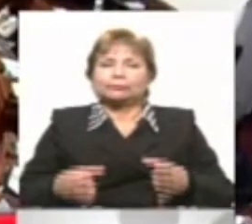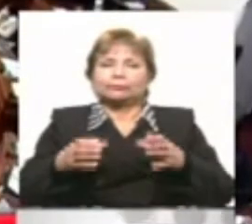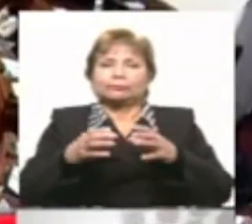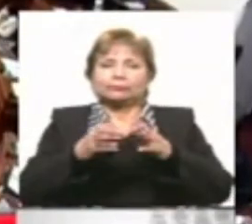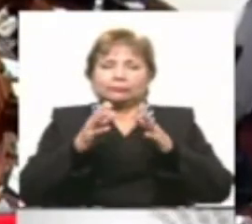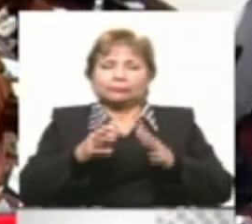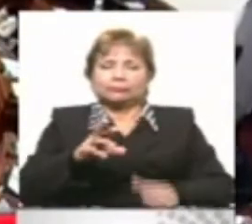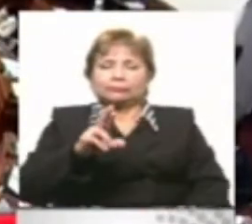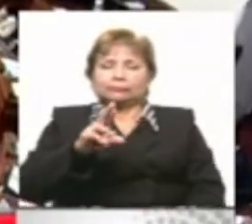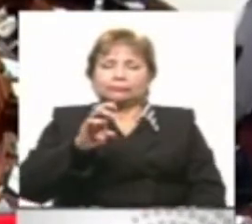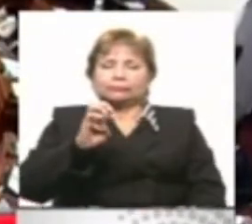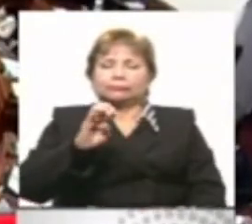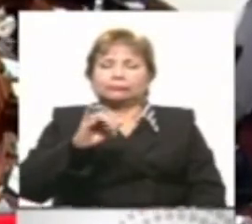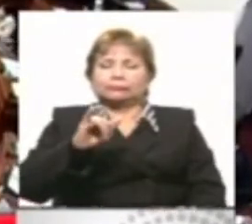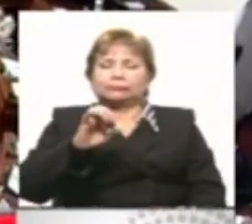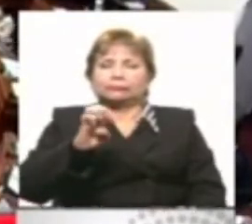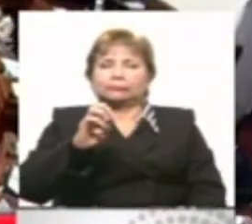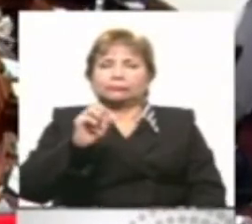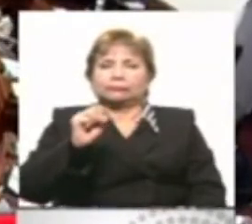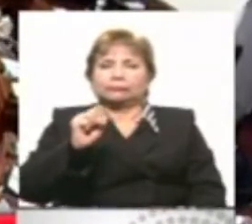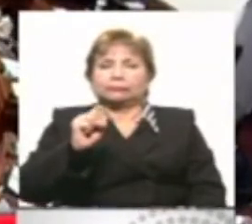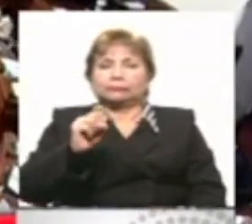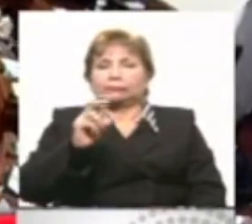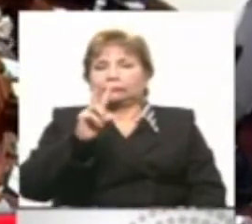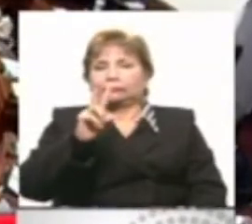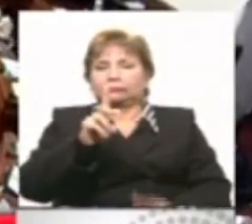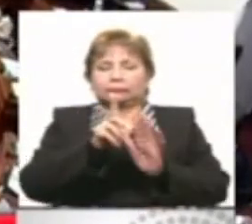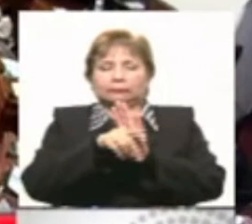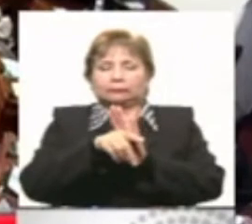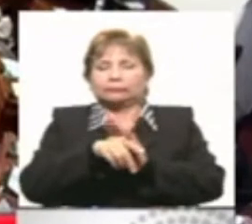Congresista Abel Reyes, tiene 2 minutos.